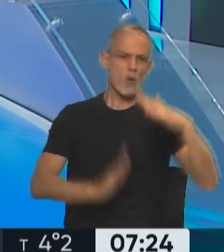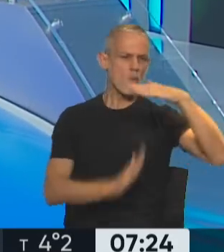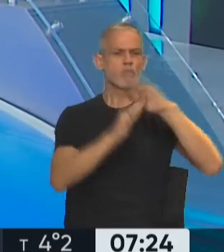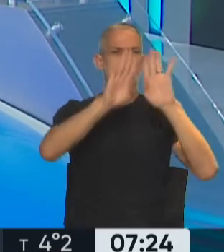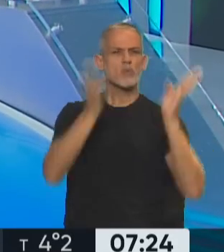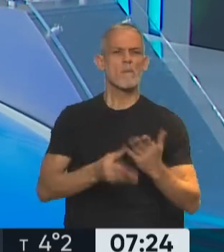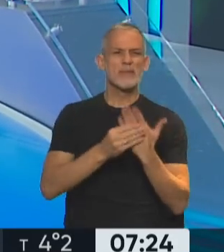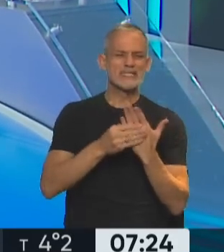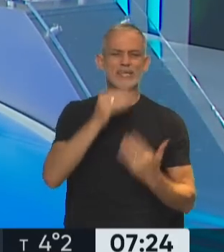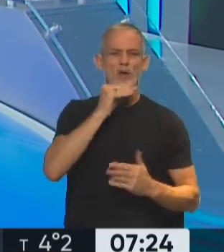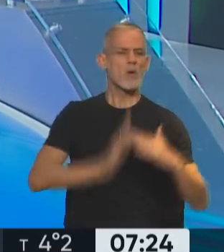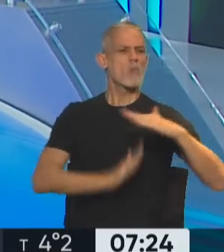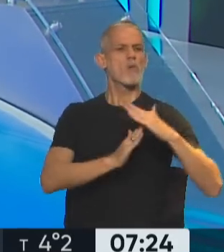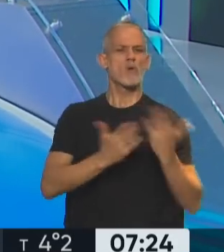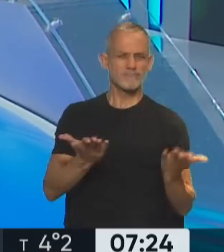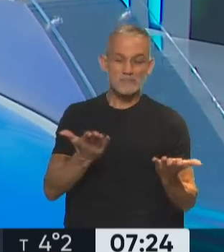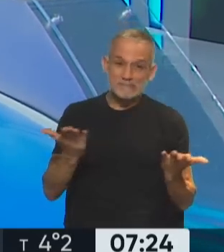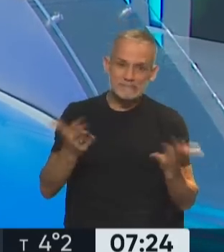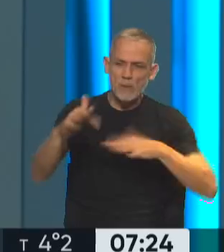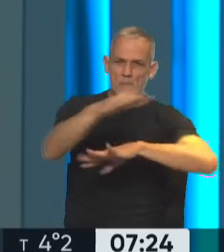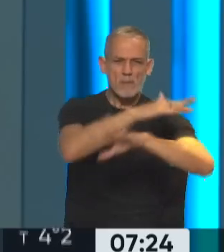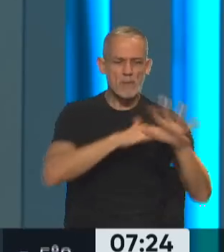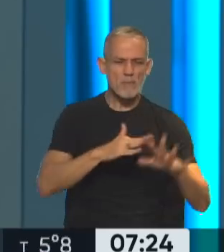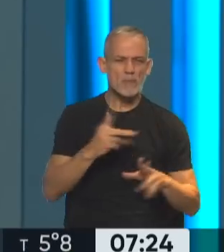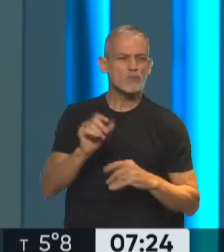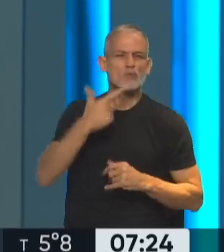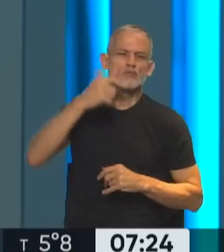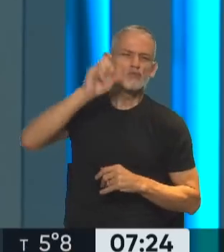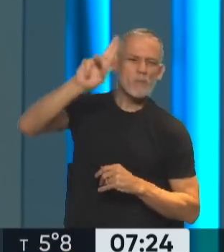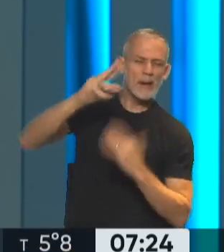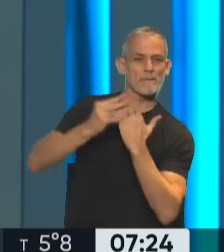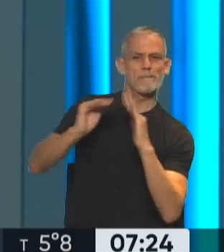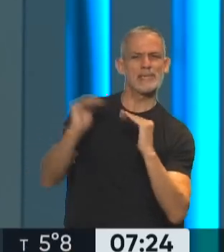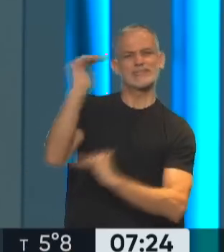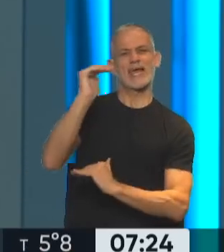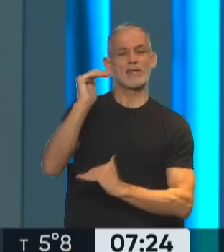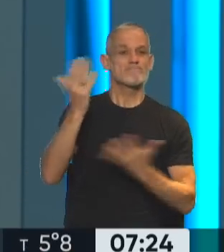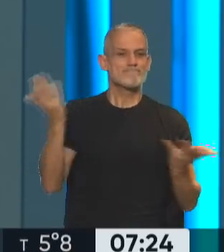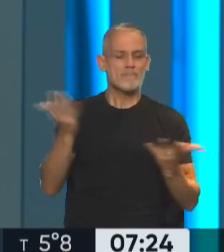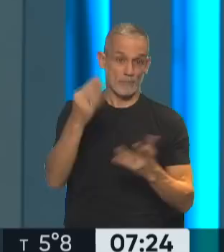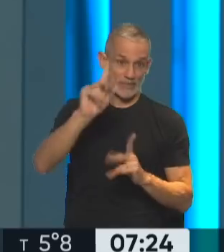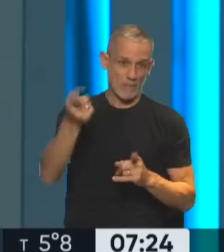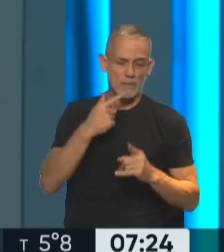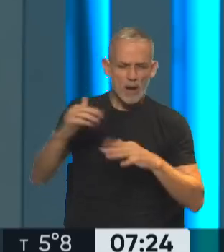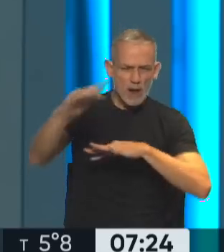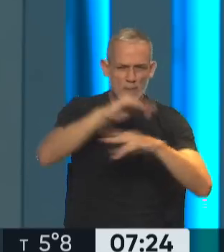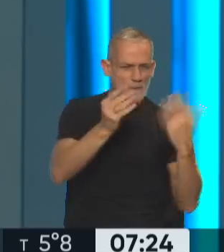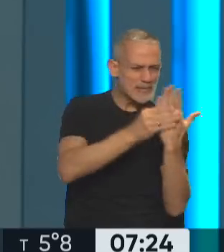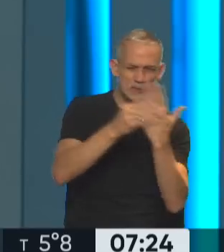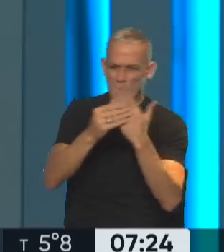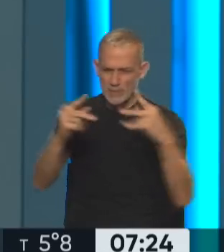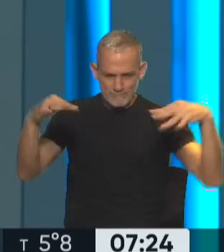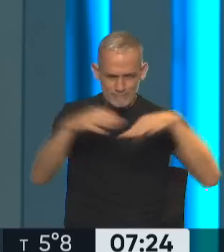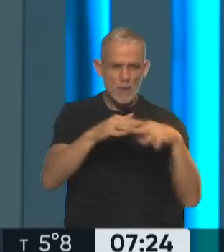hablar con un Massa encabezándolo, ¿no? Exactamente, de un superministerio. Se habló también durante el fin de semana de la posible fusión